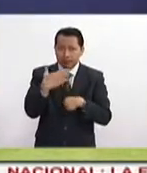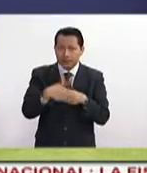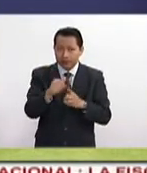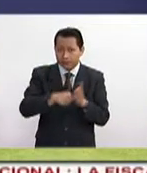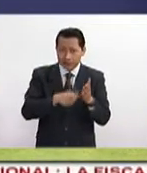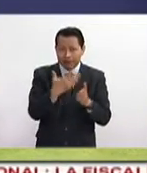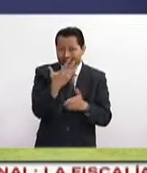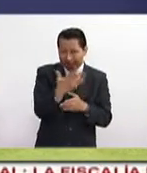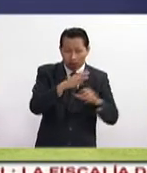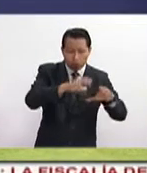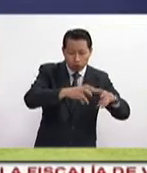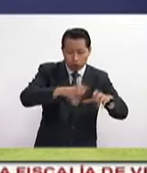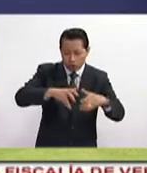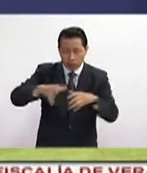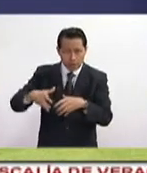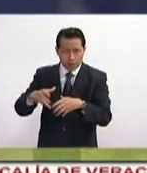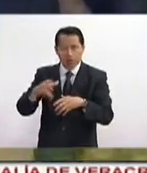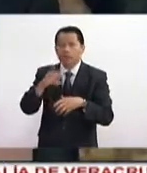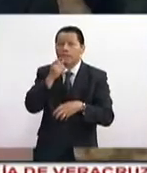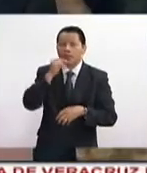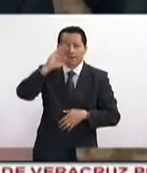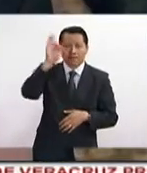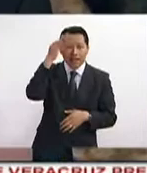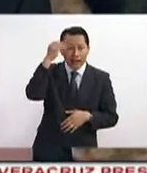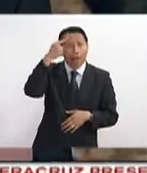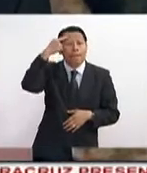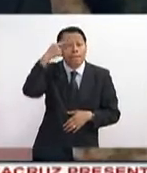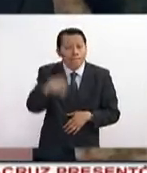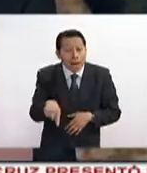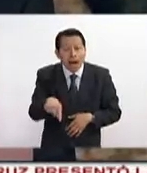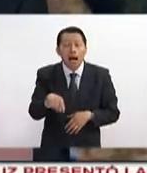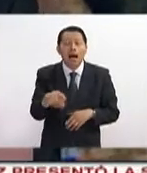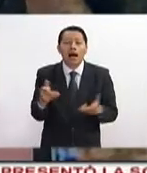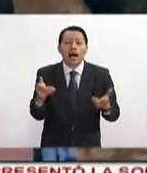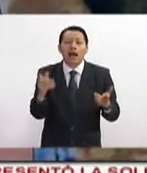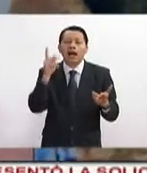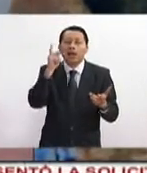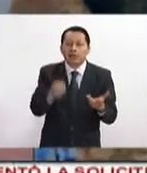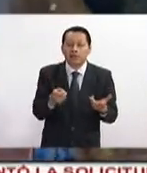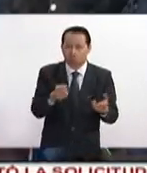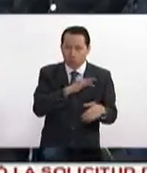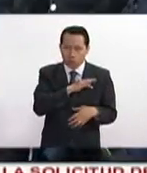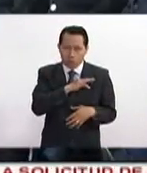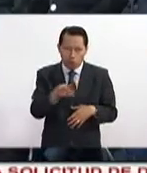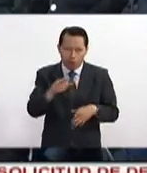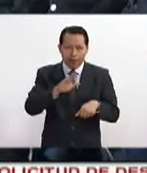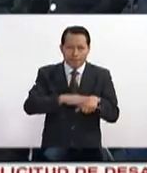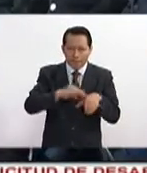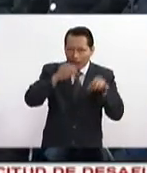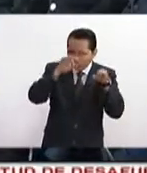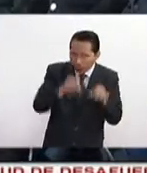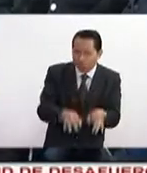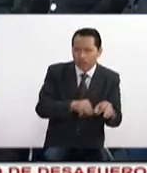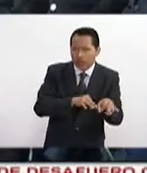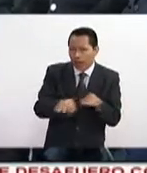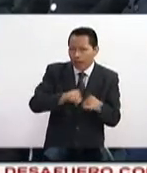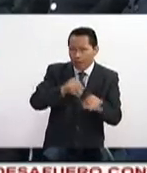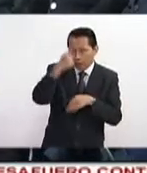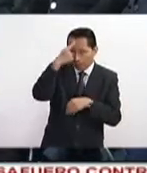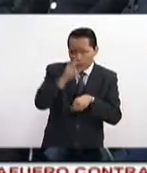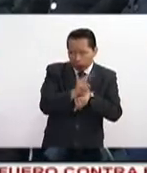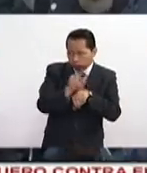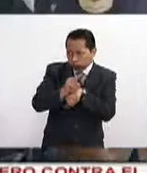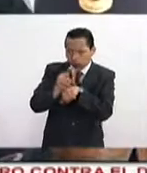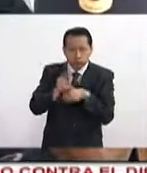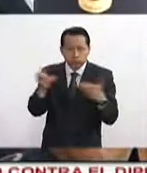estaciones modelo de la Policía Federal, con lo cual se busca descentralizar la operación y lograr mayor eficiencia en la prevención y combate